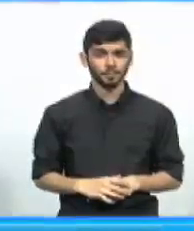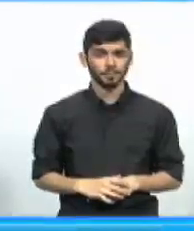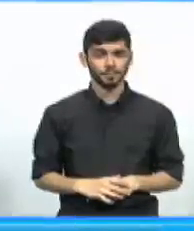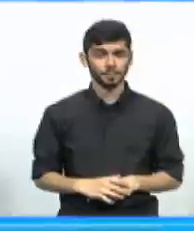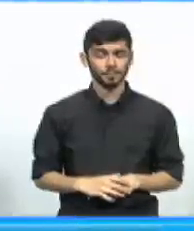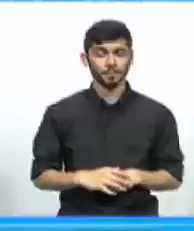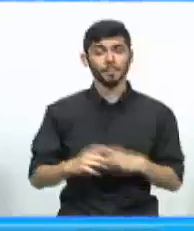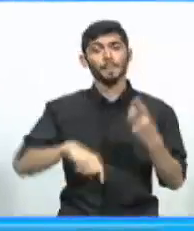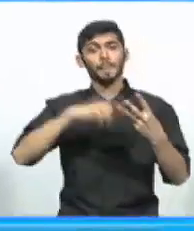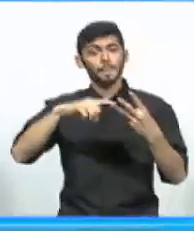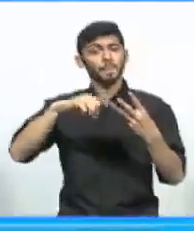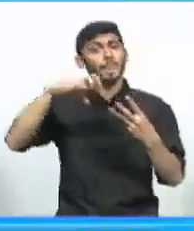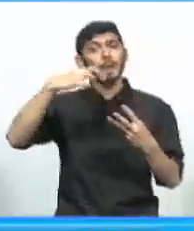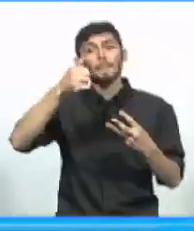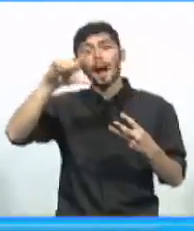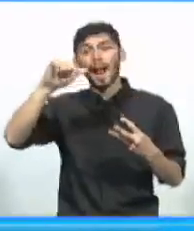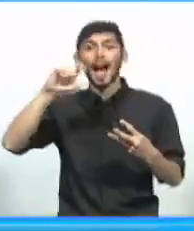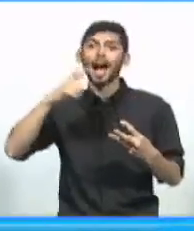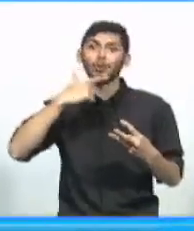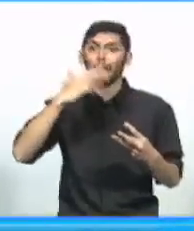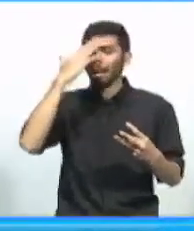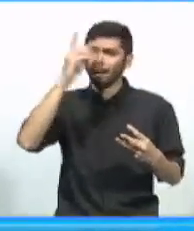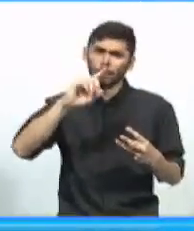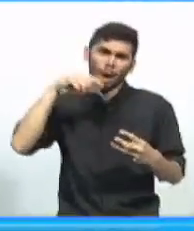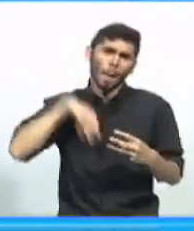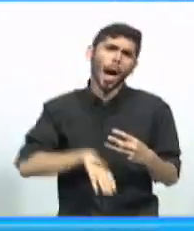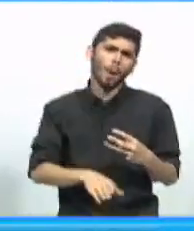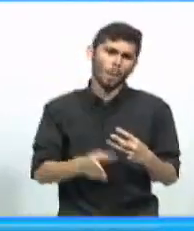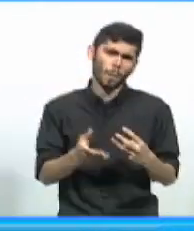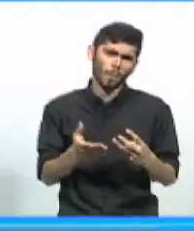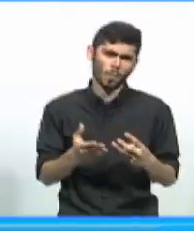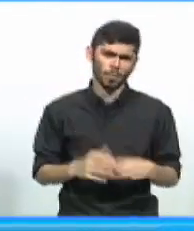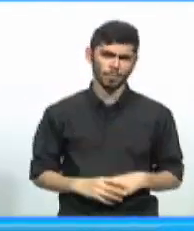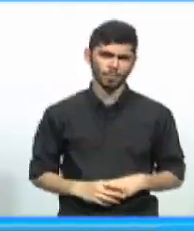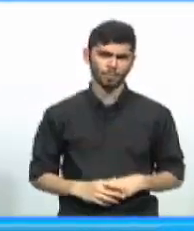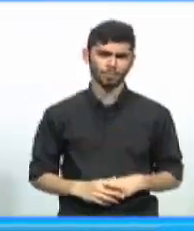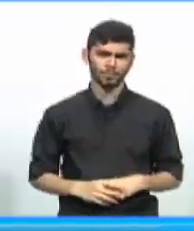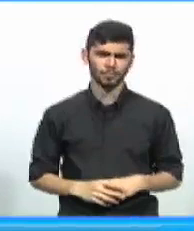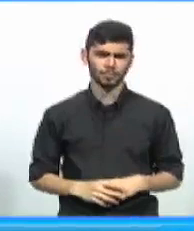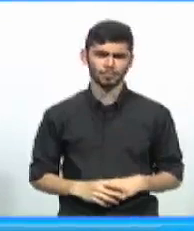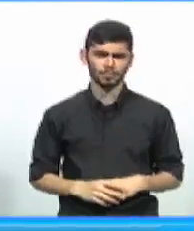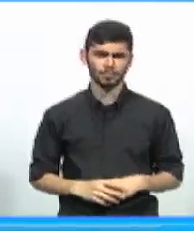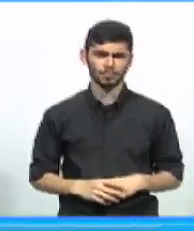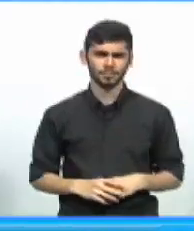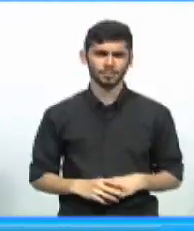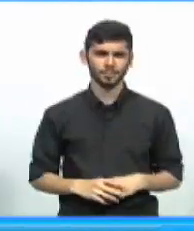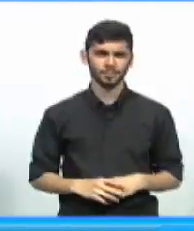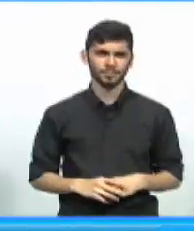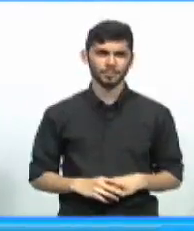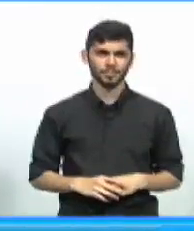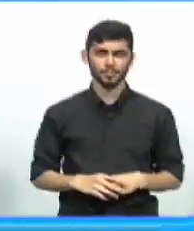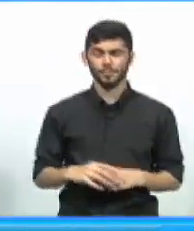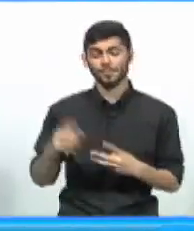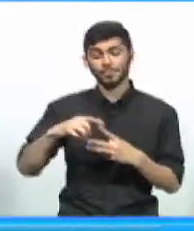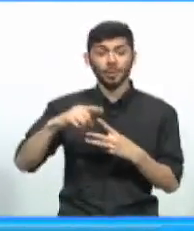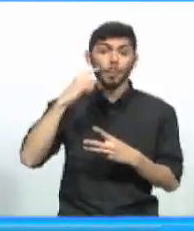O la de Palacios, que era por abajo. ¡Palacios! Ha tenido una chance clara la Argentina. No, el